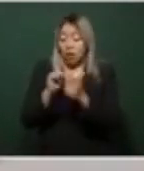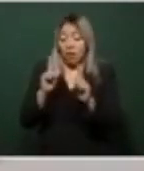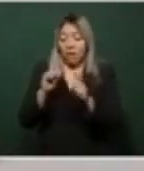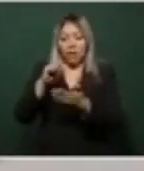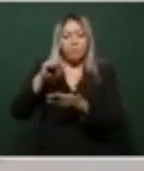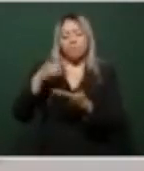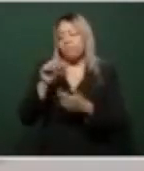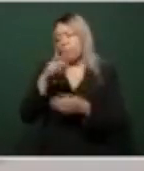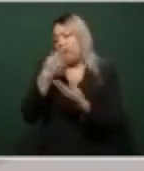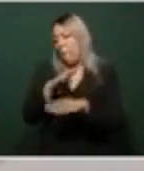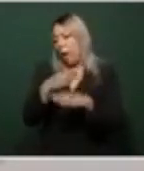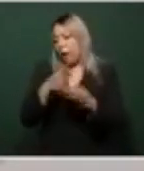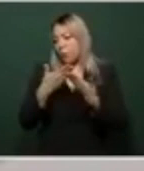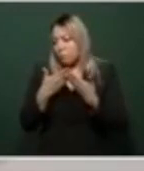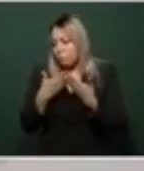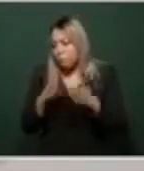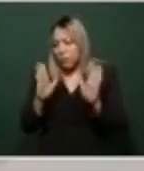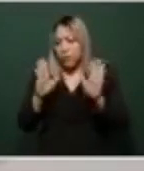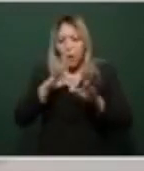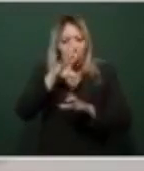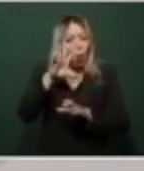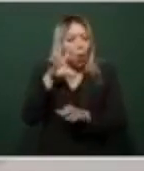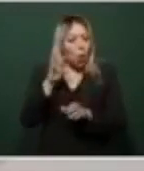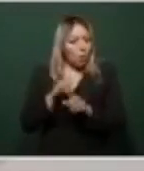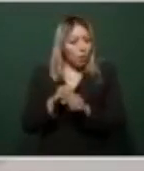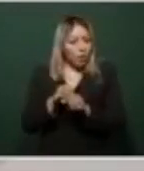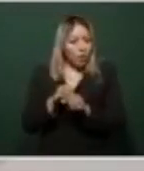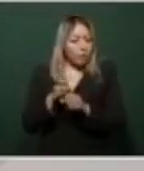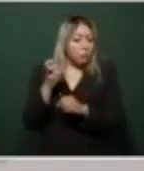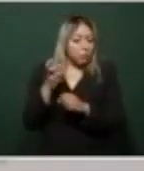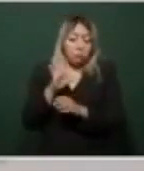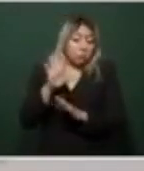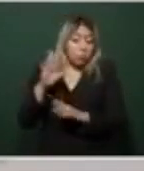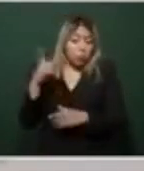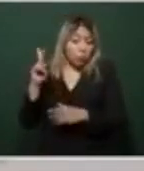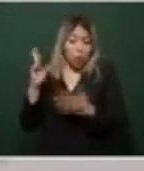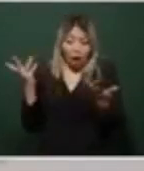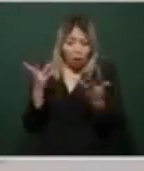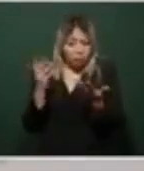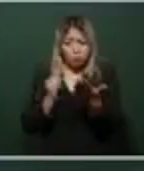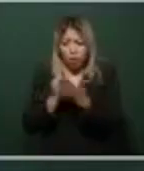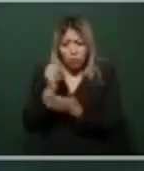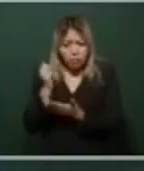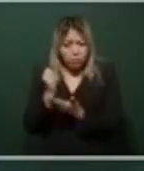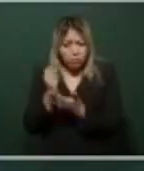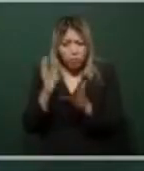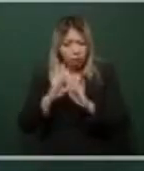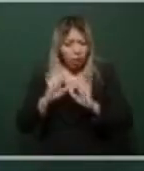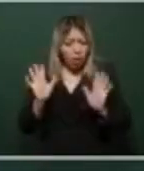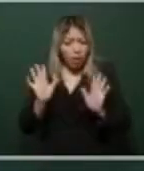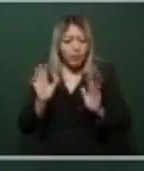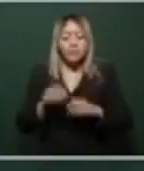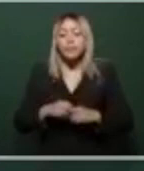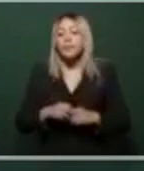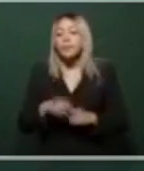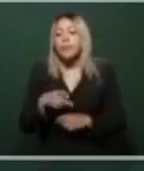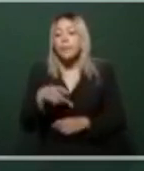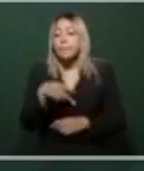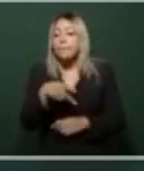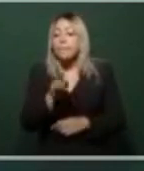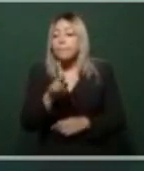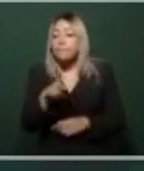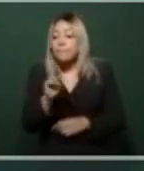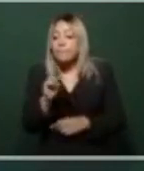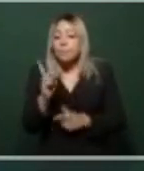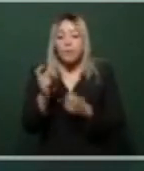cuentas en su totalidad, eso se va a hacer. si hay